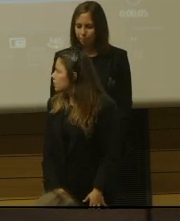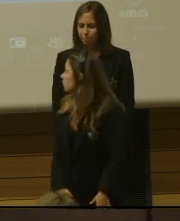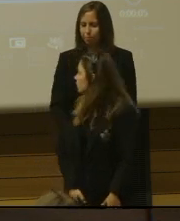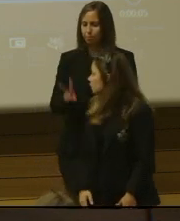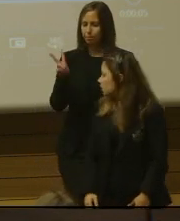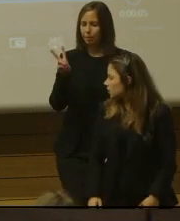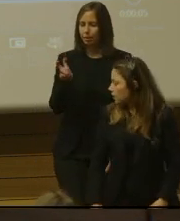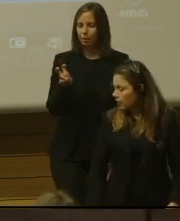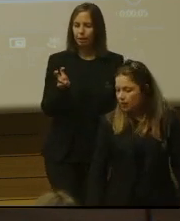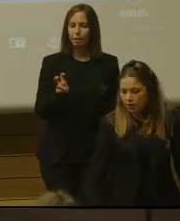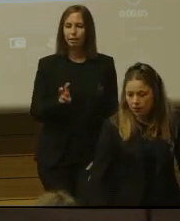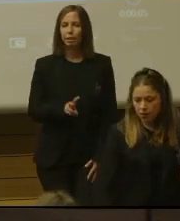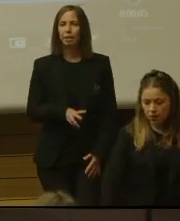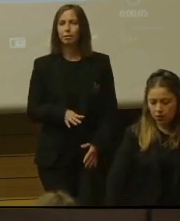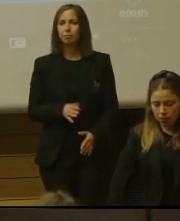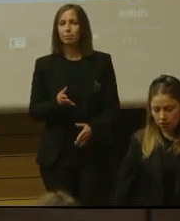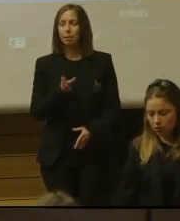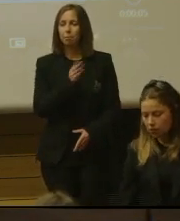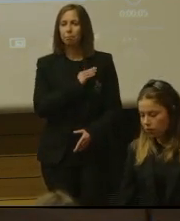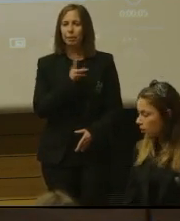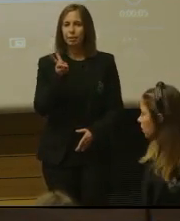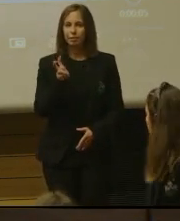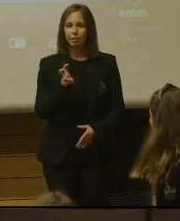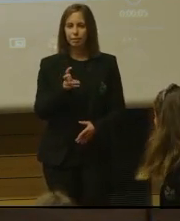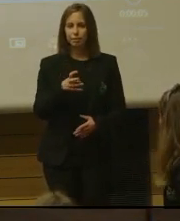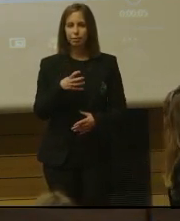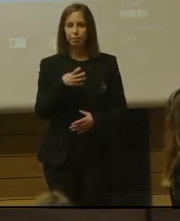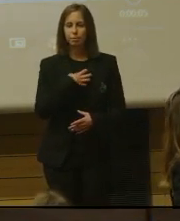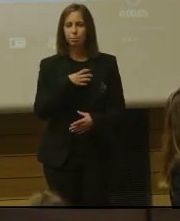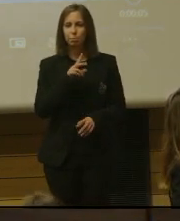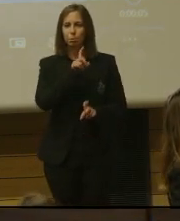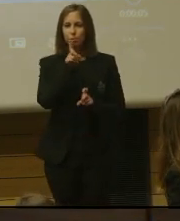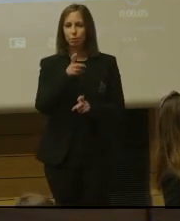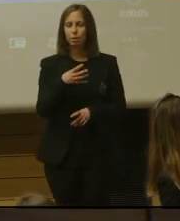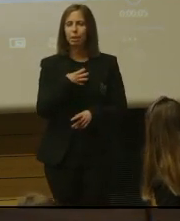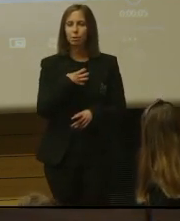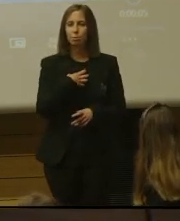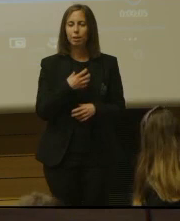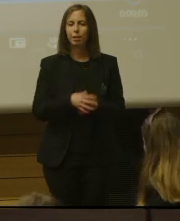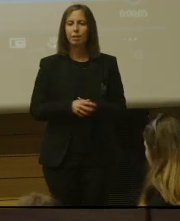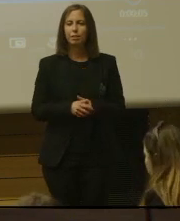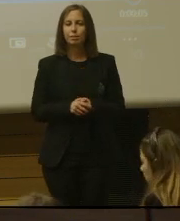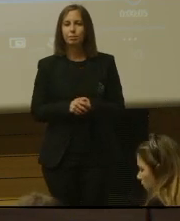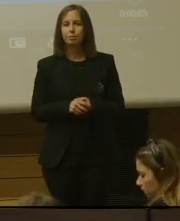Vale, es una pena que no esté aquí para poderle hacer algún tipo de preguntas, ¿no?